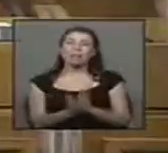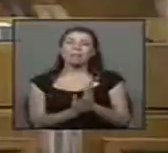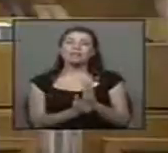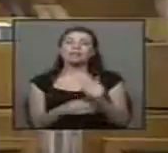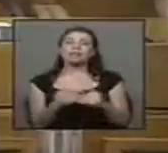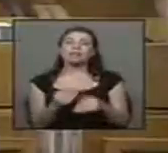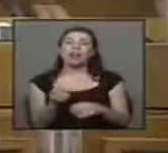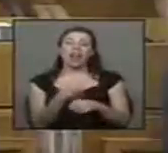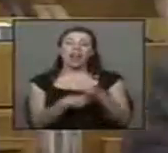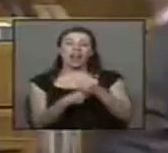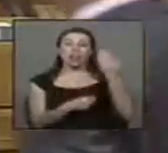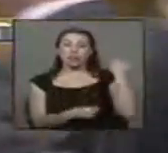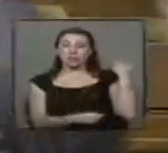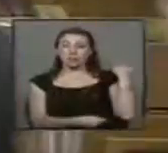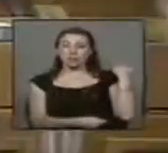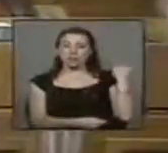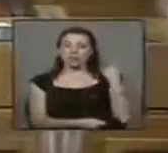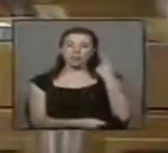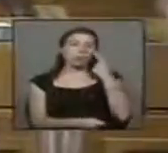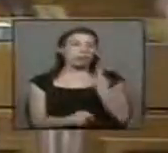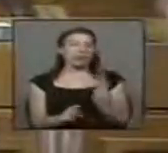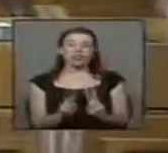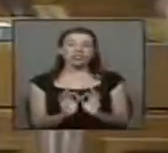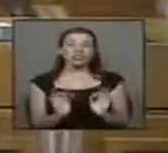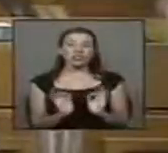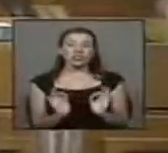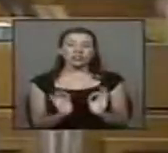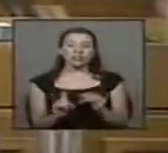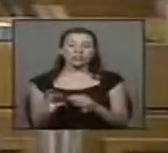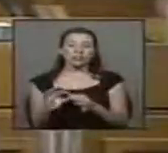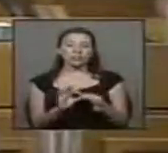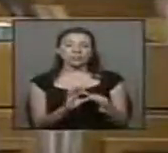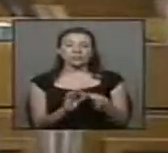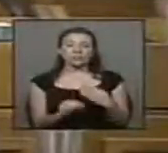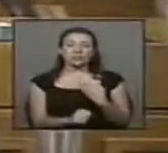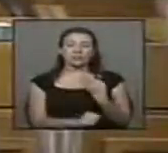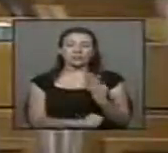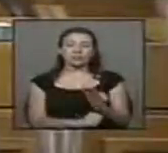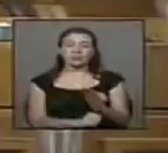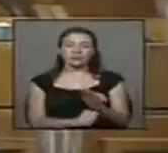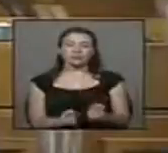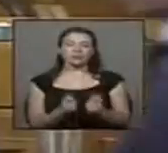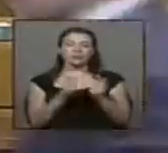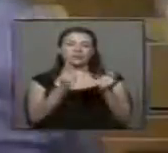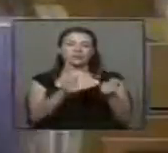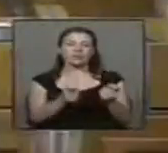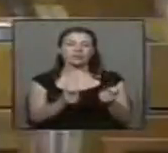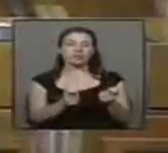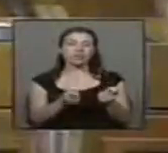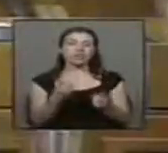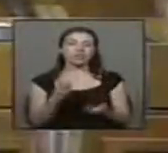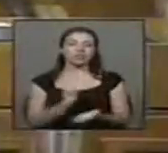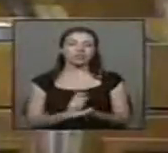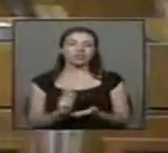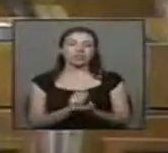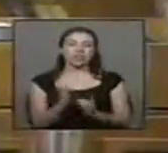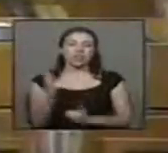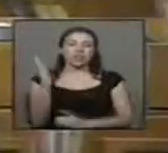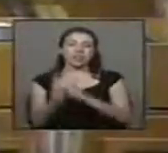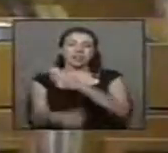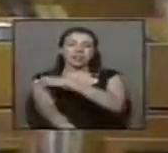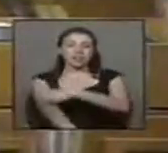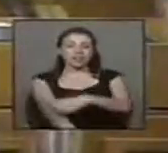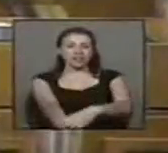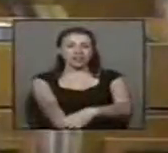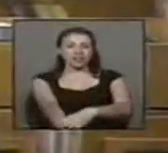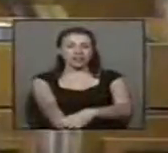el año recién pasado, cosa que no ha ocurrido y por lo cual solicito remitir oficio tanto al subsecretario de Desarrollo